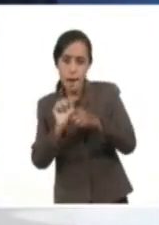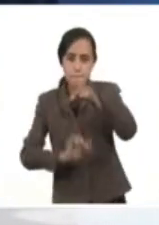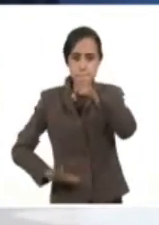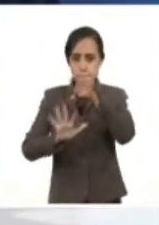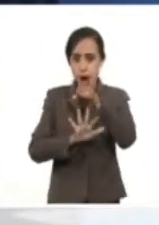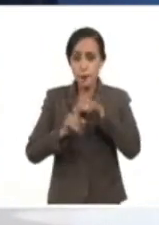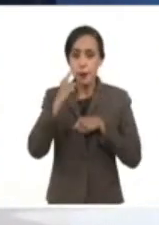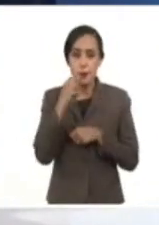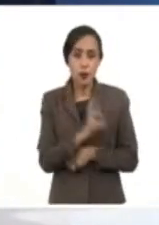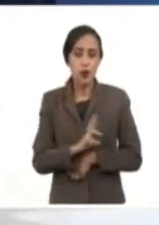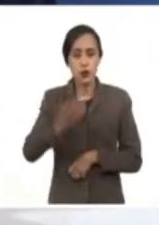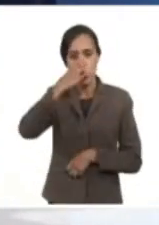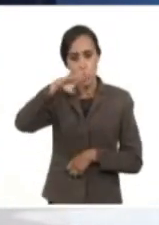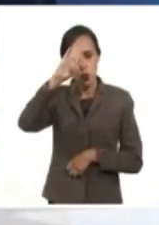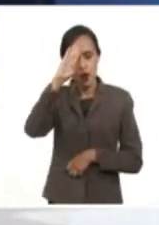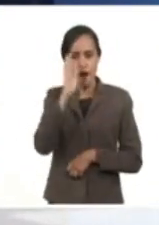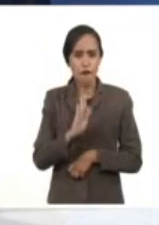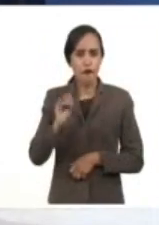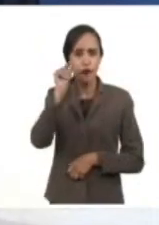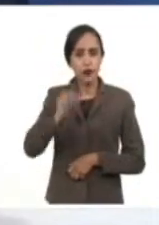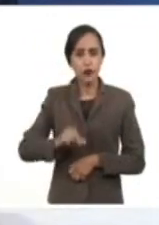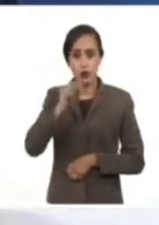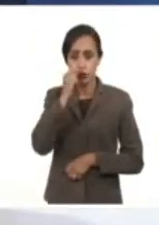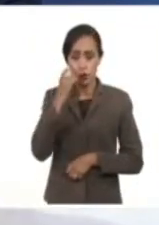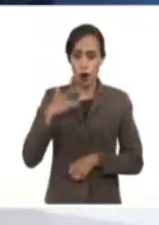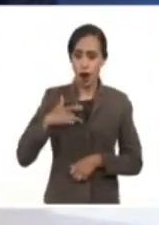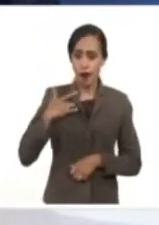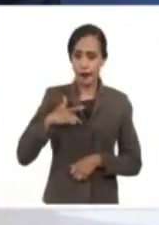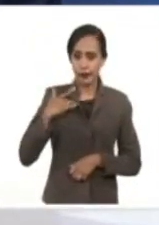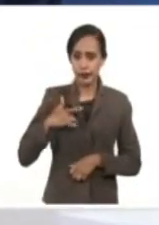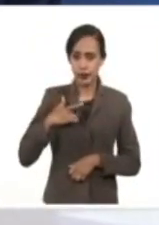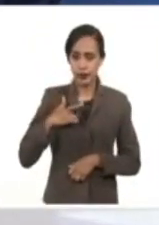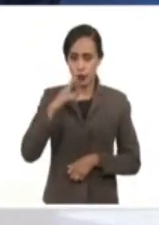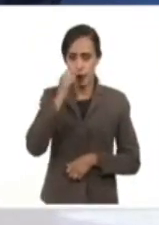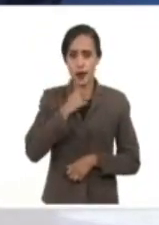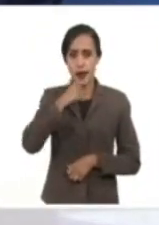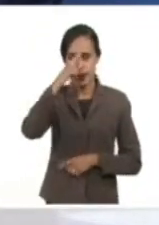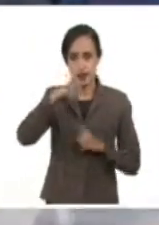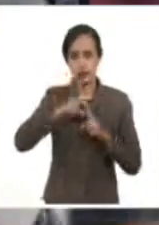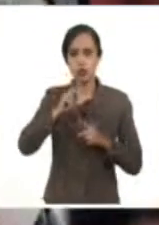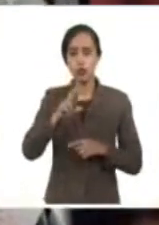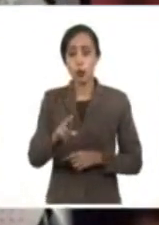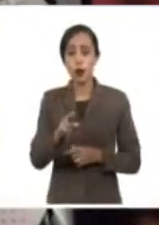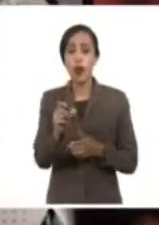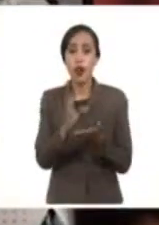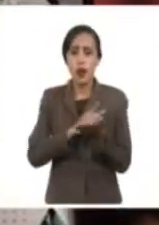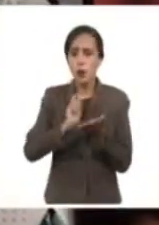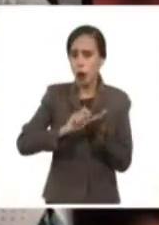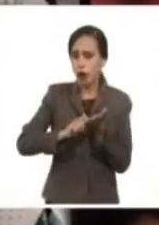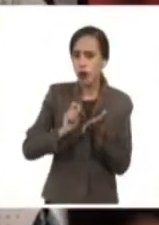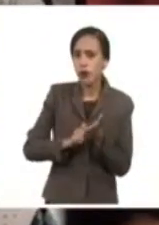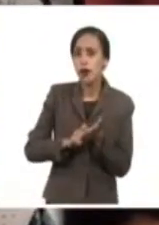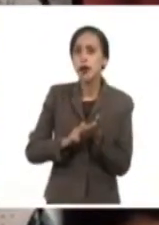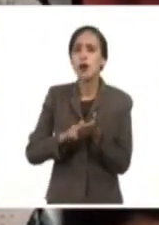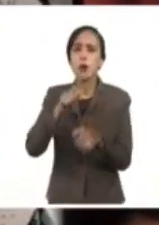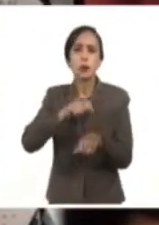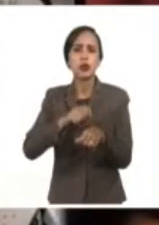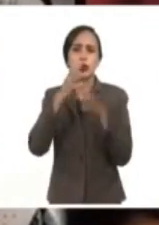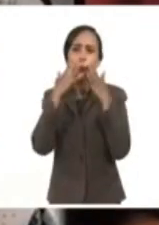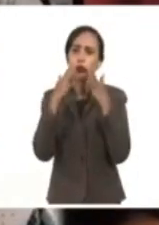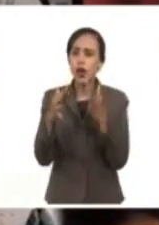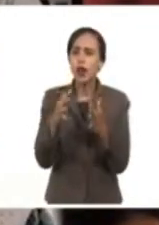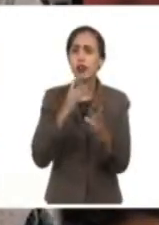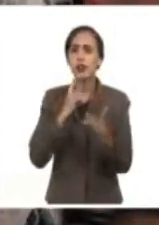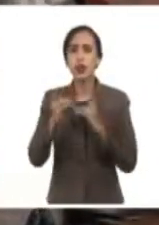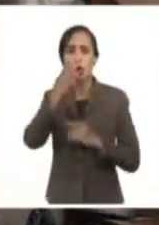Revolución Cubana, del filósofo e intelectual argentino Néstor Kohan. El libro recoge momentos significativos de los debates cubanos, de la mano del